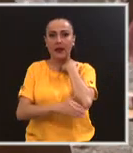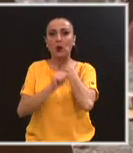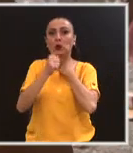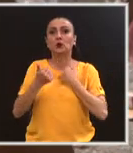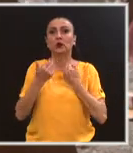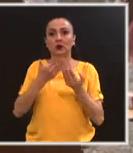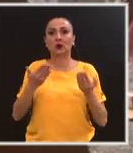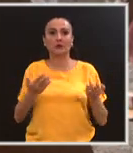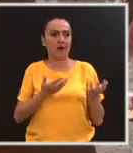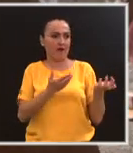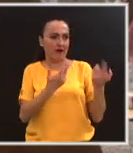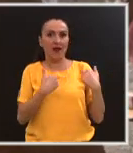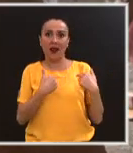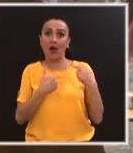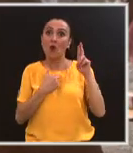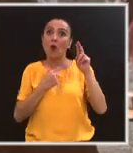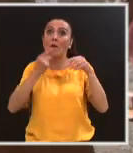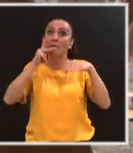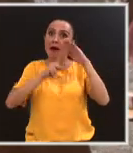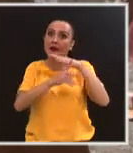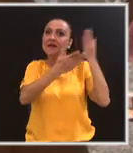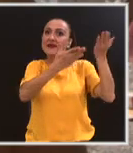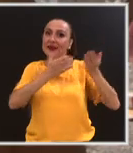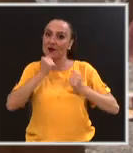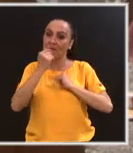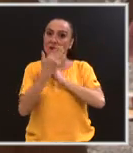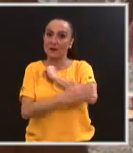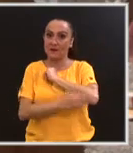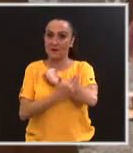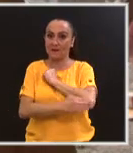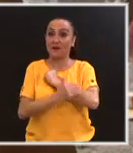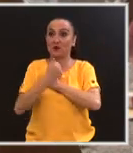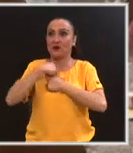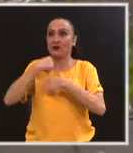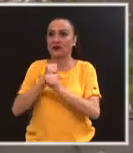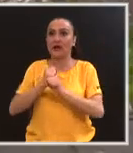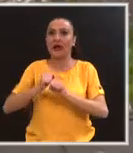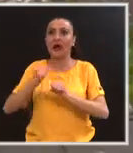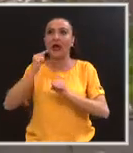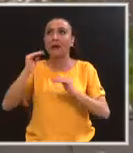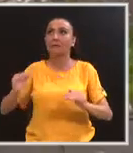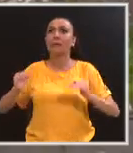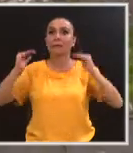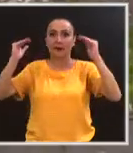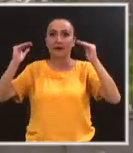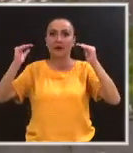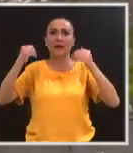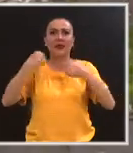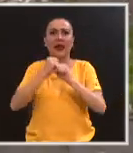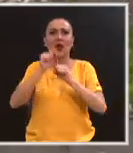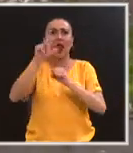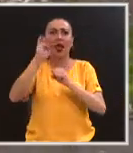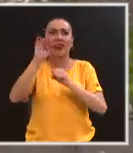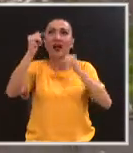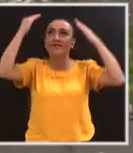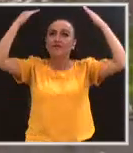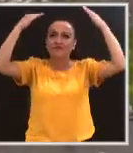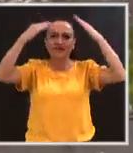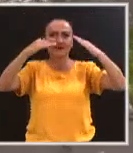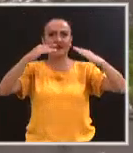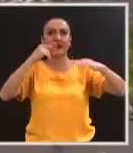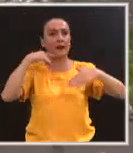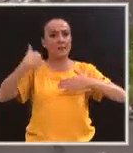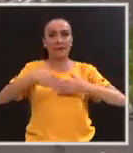al me regalaron hasta de upala me trajeron madera para que yo hiciera el piso arriba y me trajeron el s un señor que viene ahí que